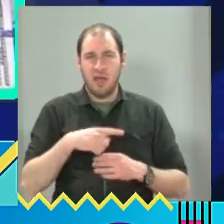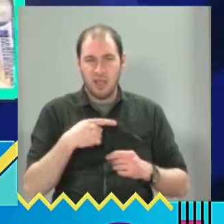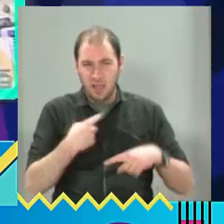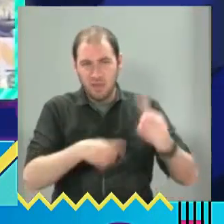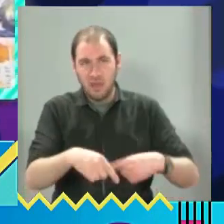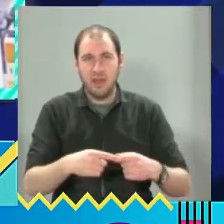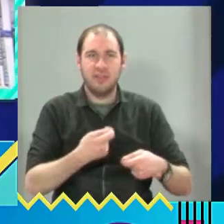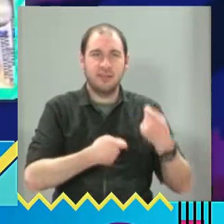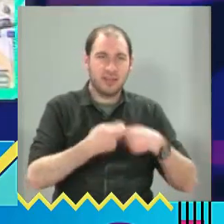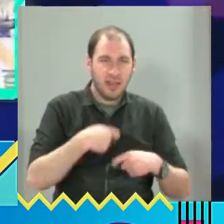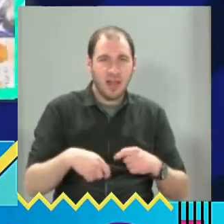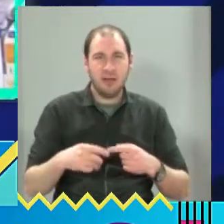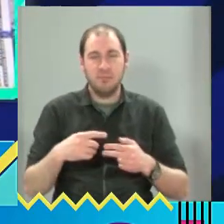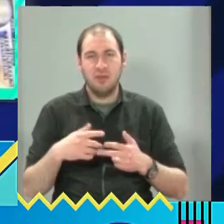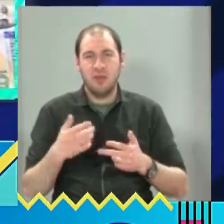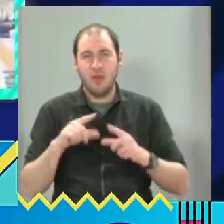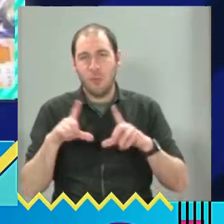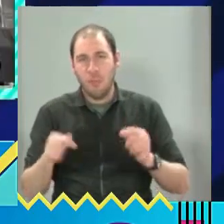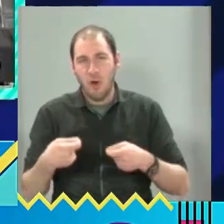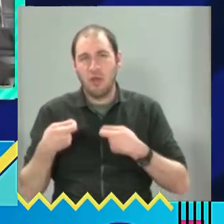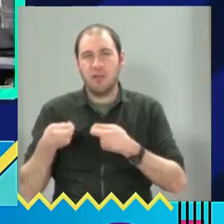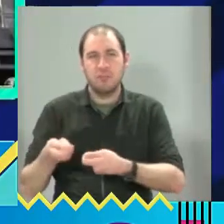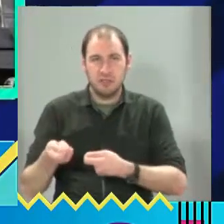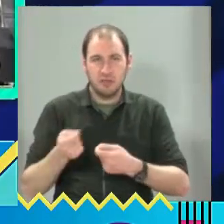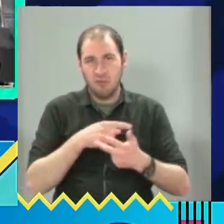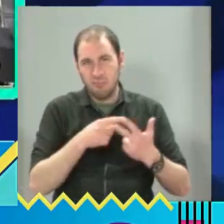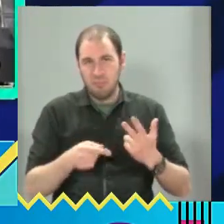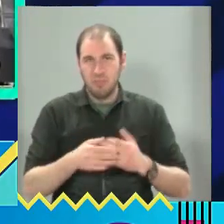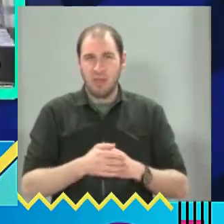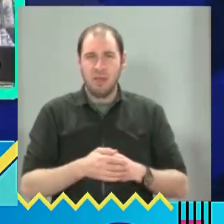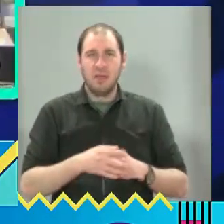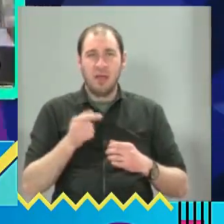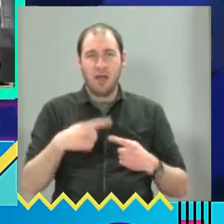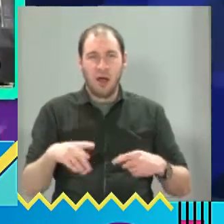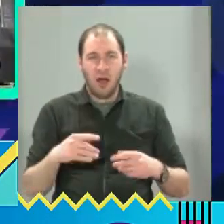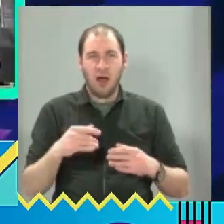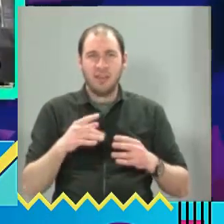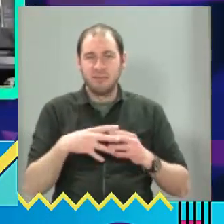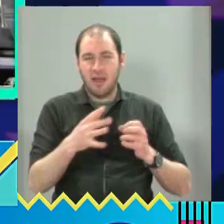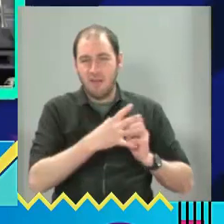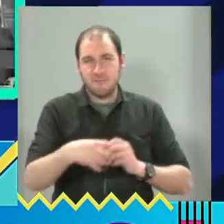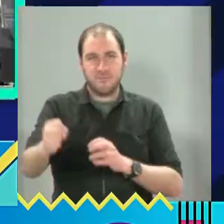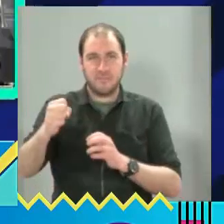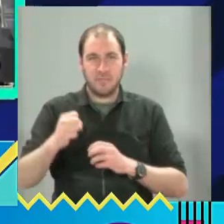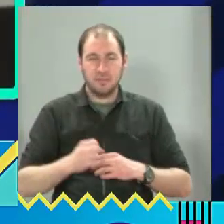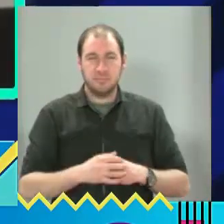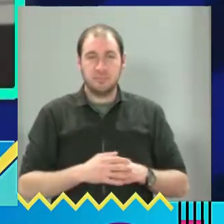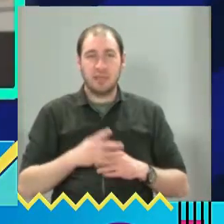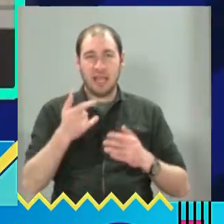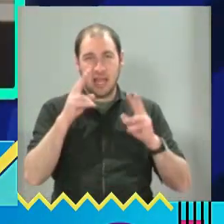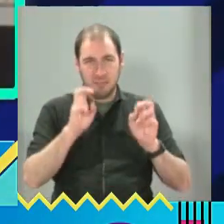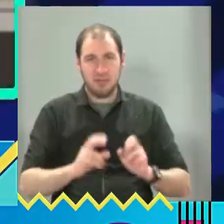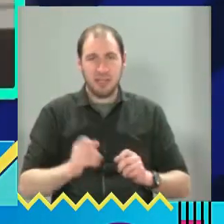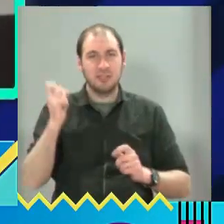corridas cambiarias, corridas de bonos y acciones, de inversión, y eso es algo que tenemos, el efecto arrastre. De hecho, hay